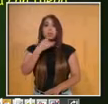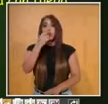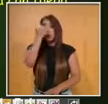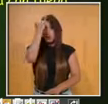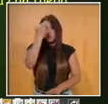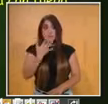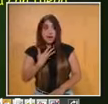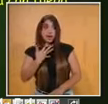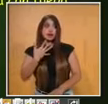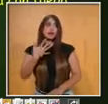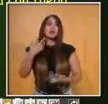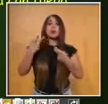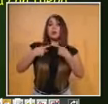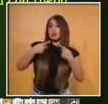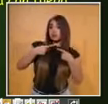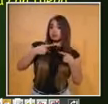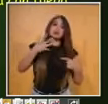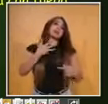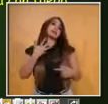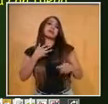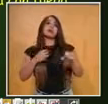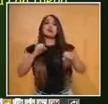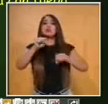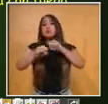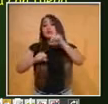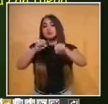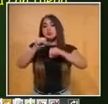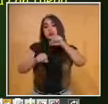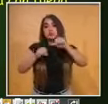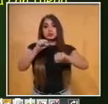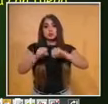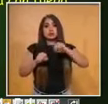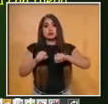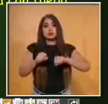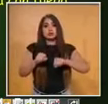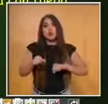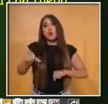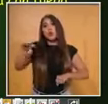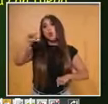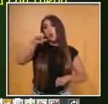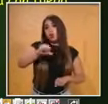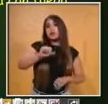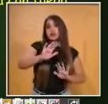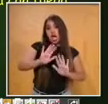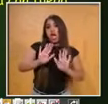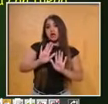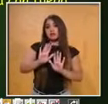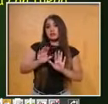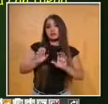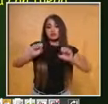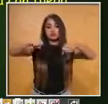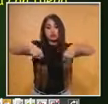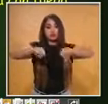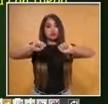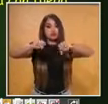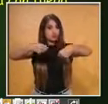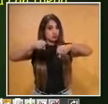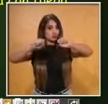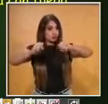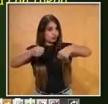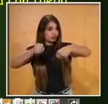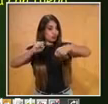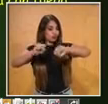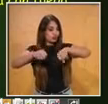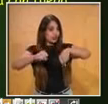una bicicleta, pero que hoy la conocemos como la motocicleta, porque esta está avanzando por el motor